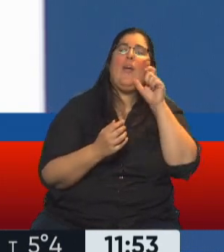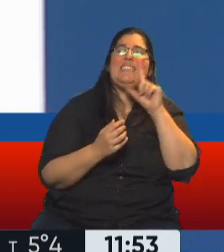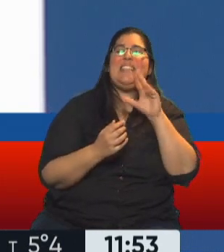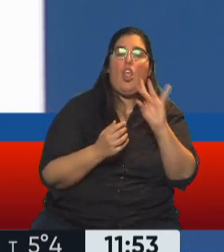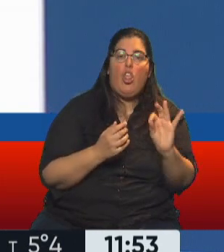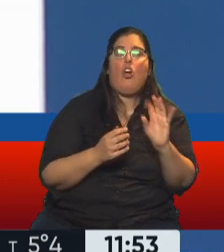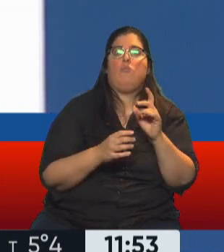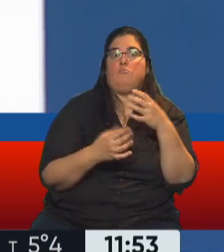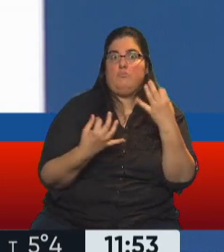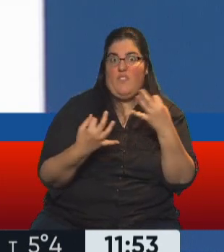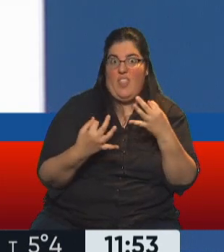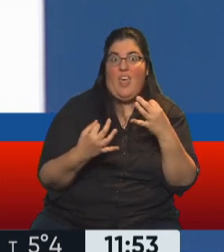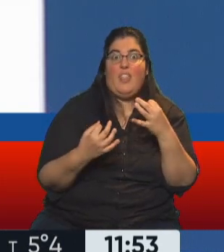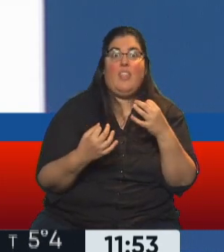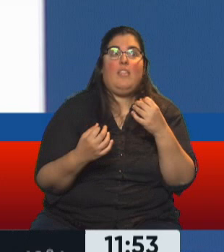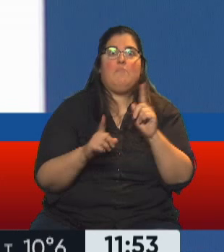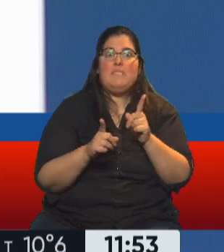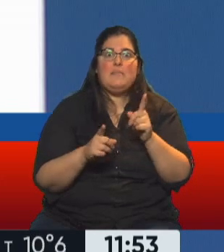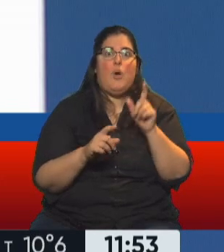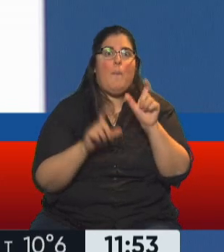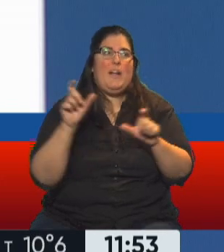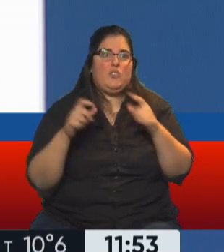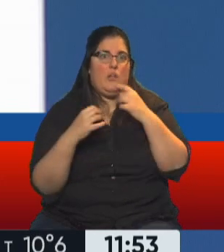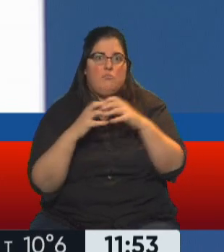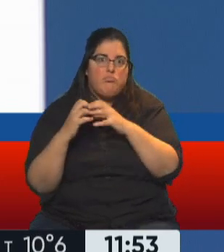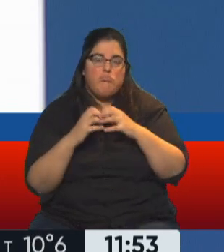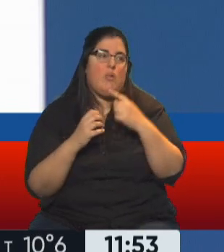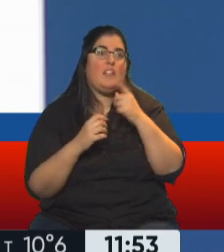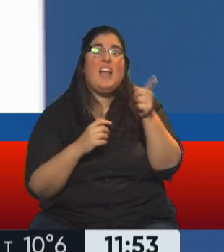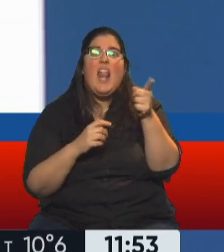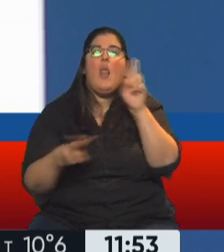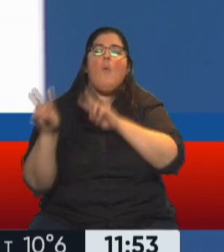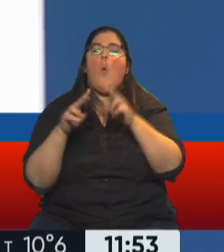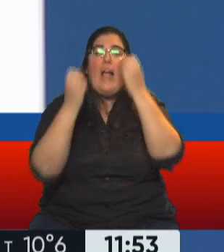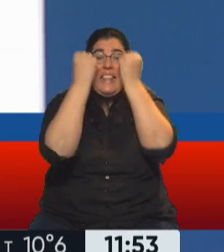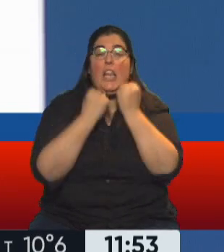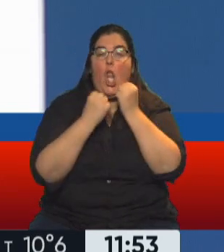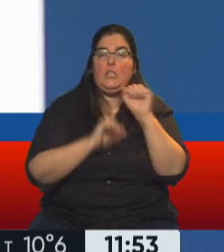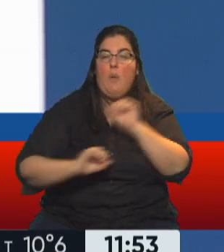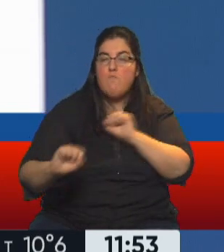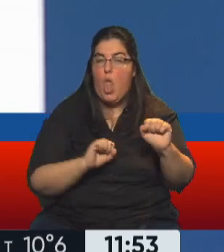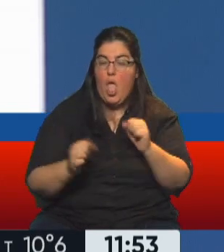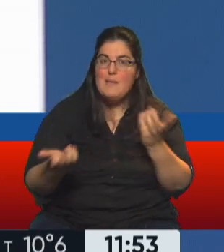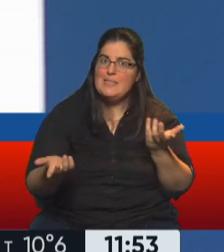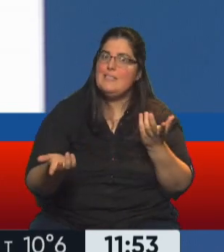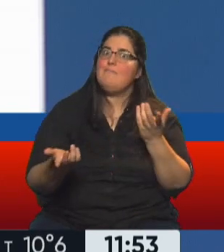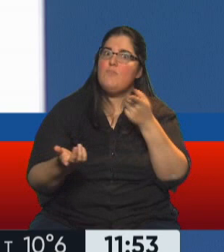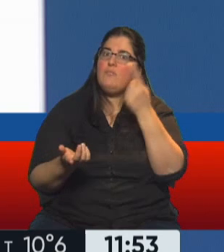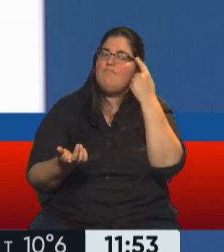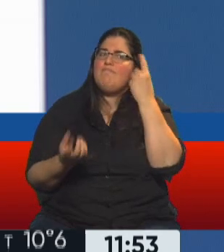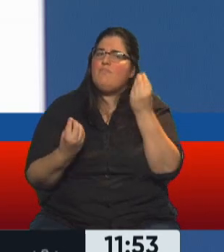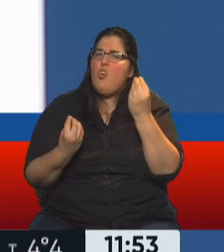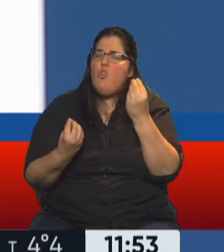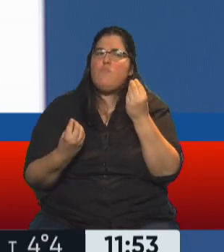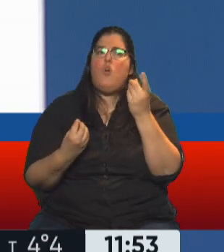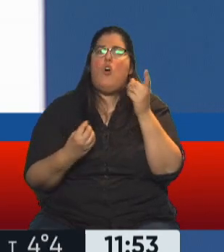justamente, digamos, una de las cuestiones por donde lo corren es el tema de la apología al terrorismo. Bueno, ¿cómo analizás este factor? ¿Cómo ha jugado o cómo puede